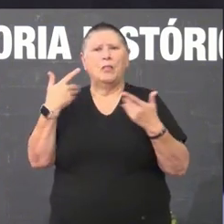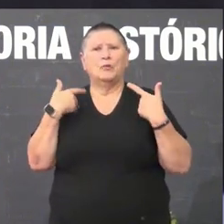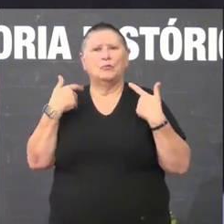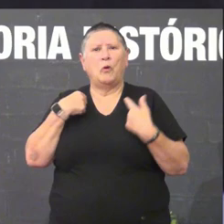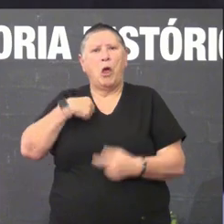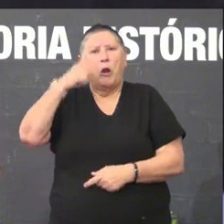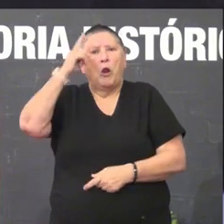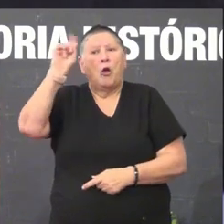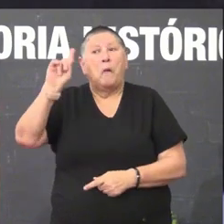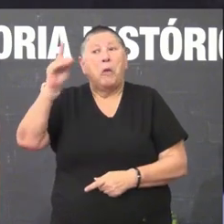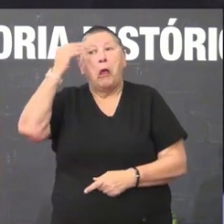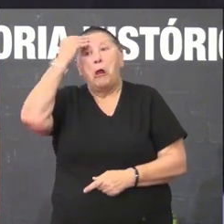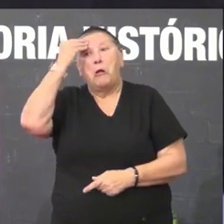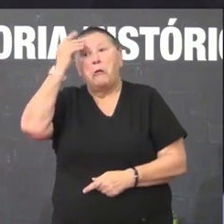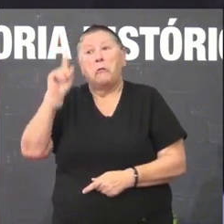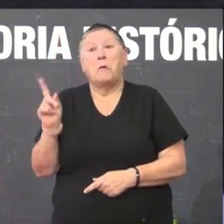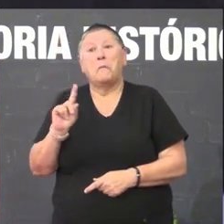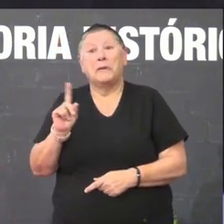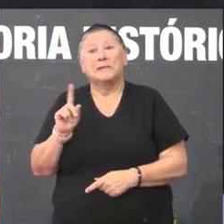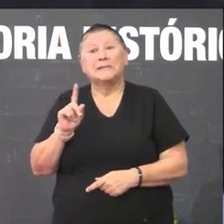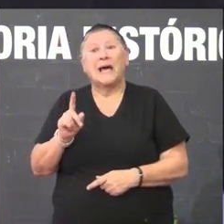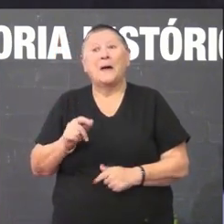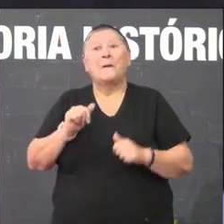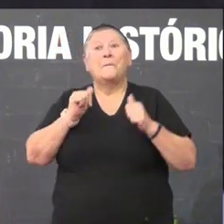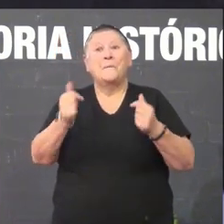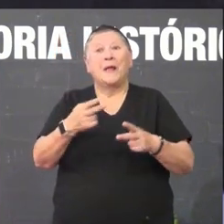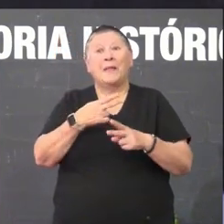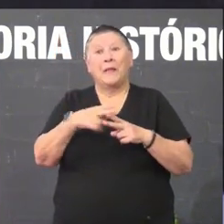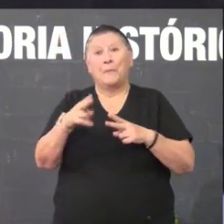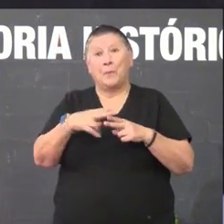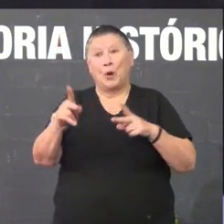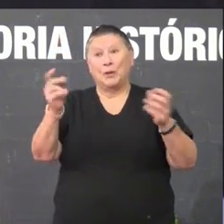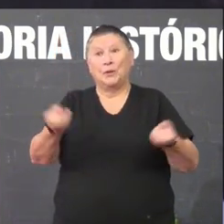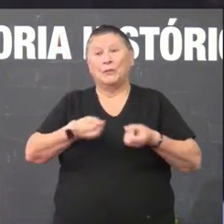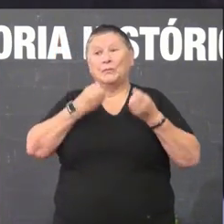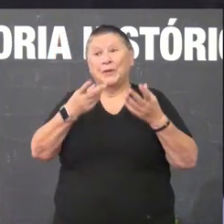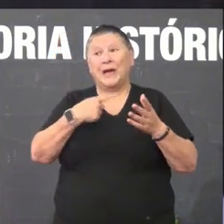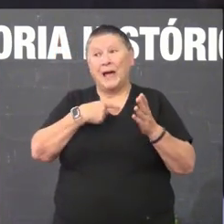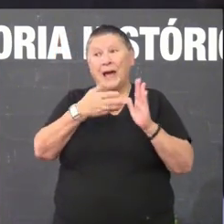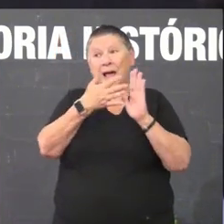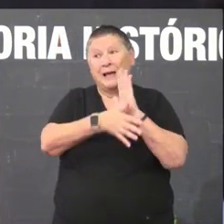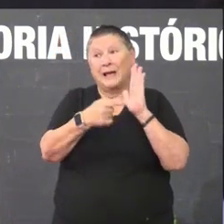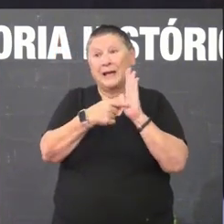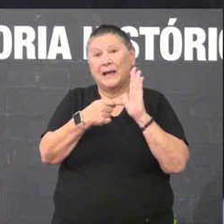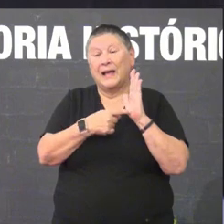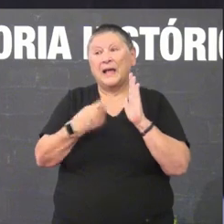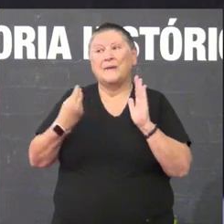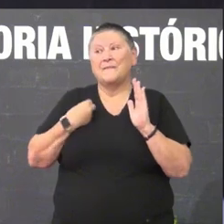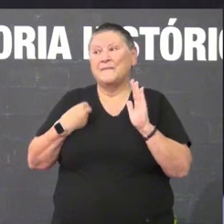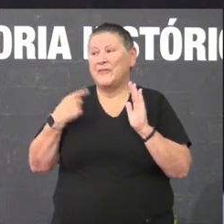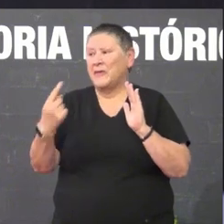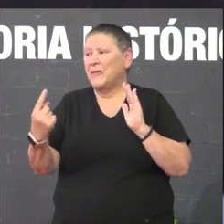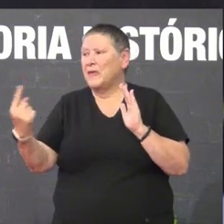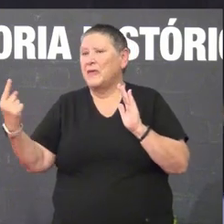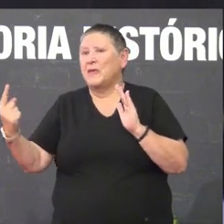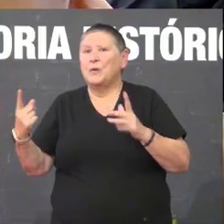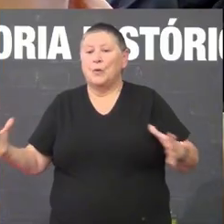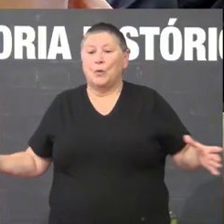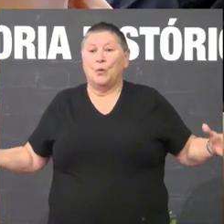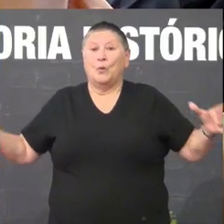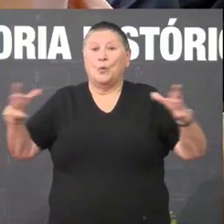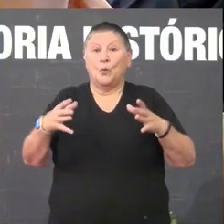lo mejor no lo Pensaba así pero cuando se articula ese relato político que da sentido a todas esas vivencias individuales entonces de repente